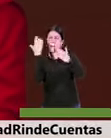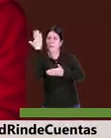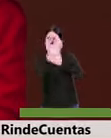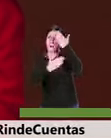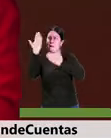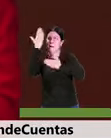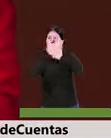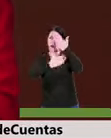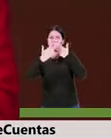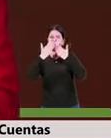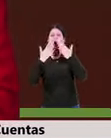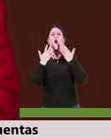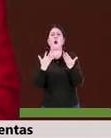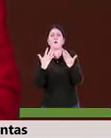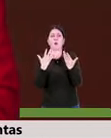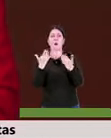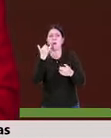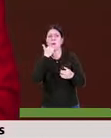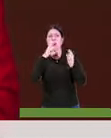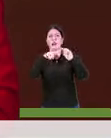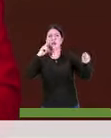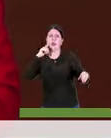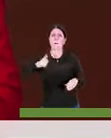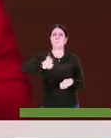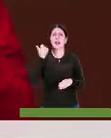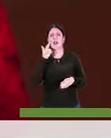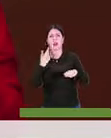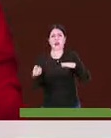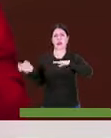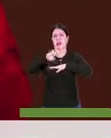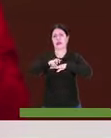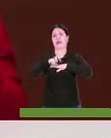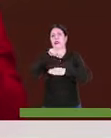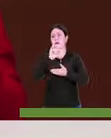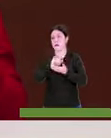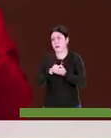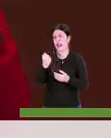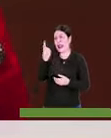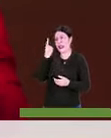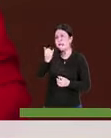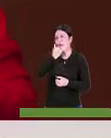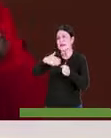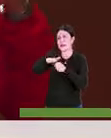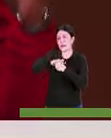tiempo cómo es la evasión en nuestro sistema, porque entendiendo el problema podemos tomar medidas como las que estamos tomando de puertas,